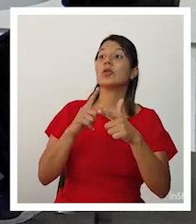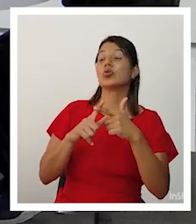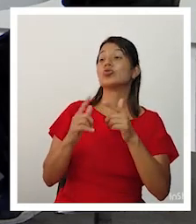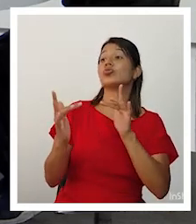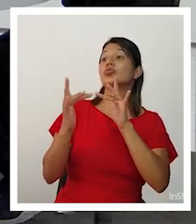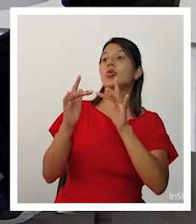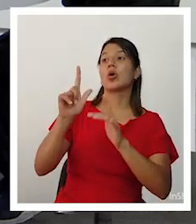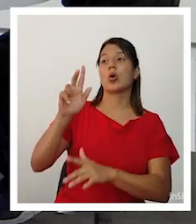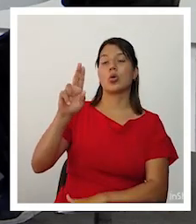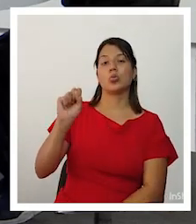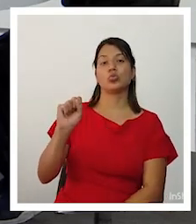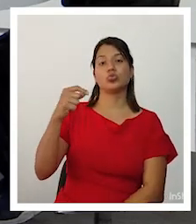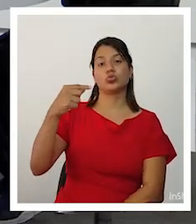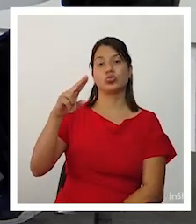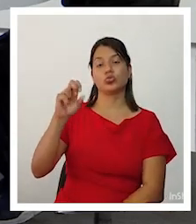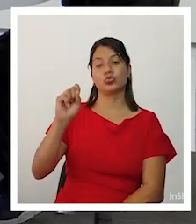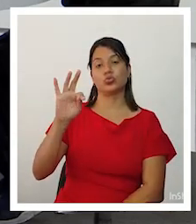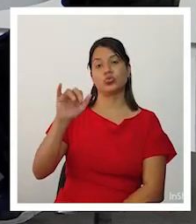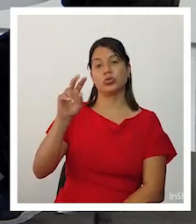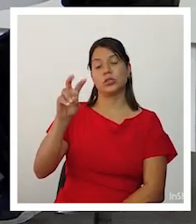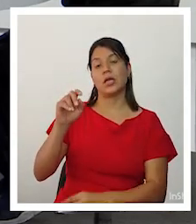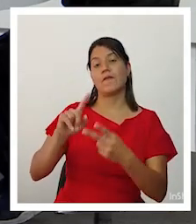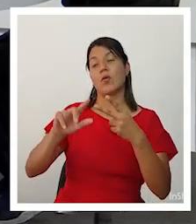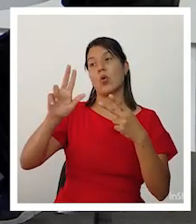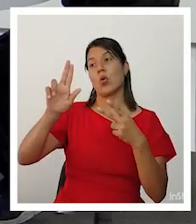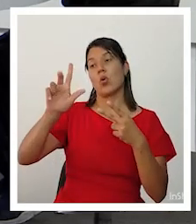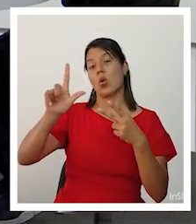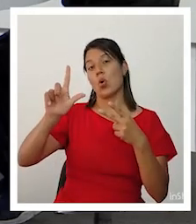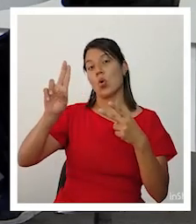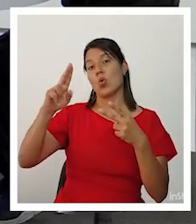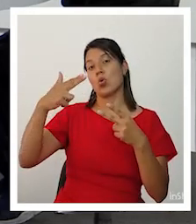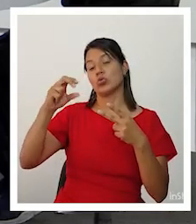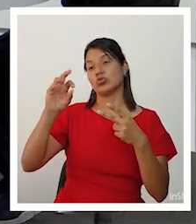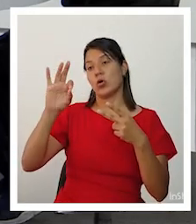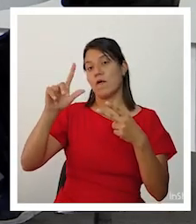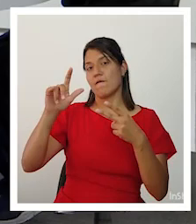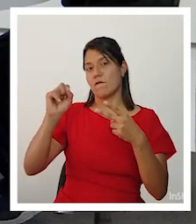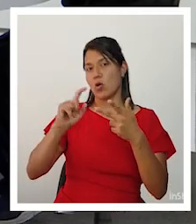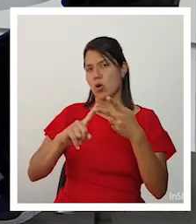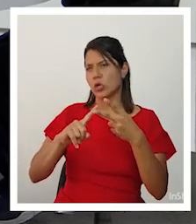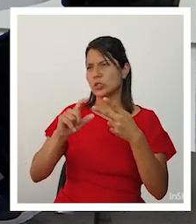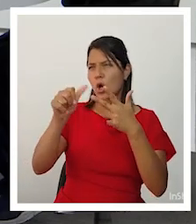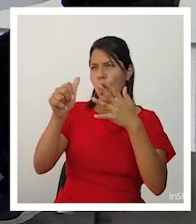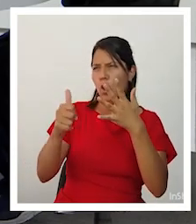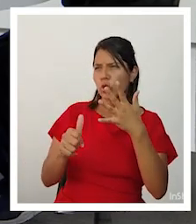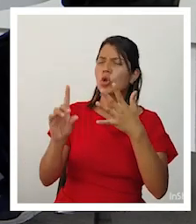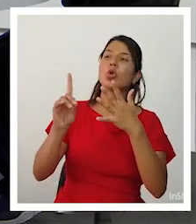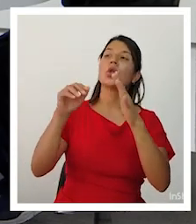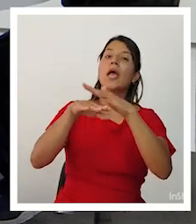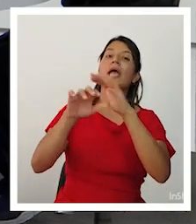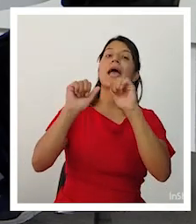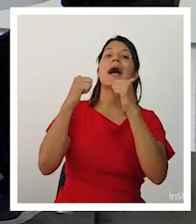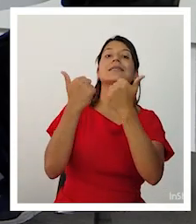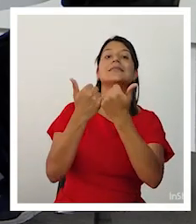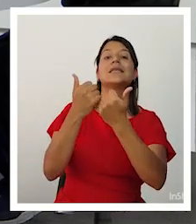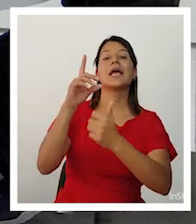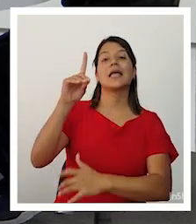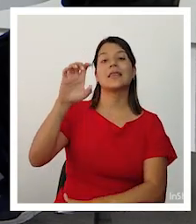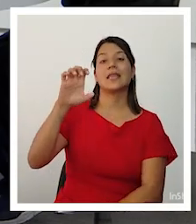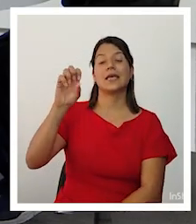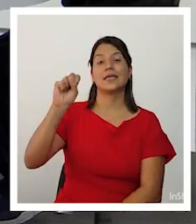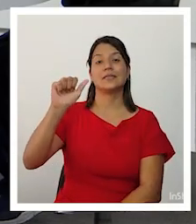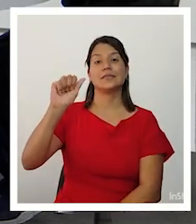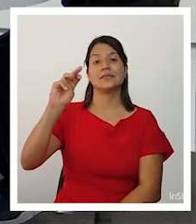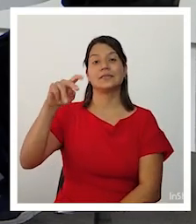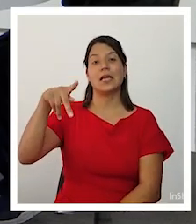Gustavo y a Lucho Flores y a muchos otros colaboradores en la Asociación de Zampa Inclusivo. Yo